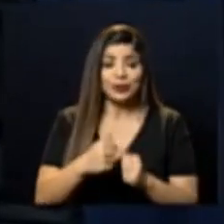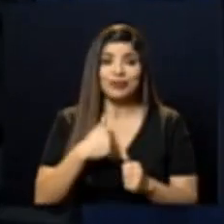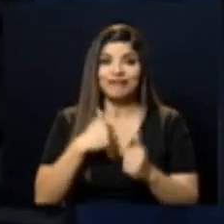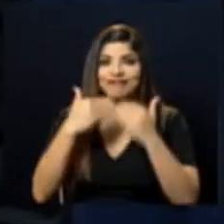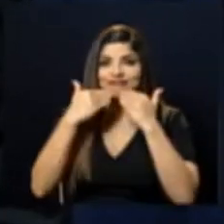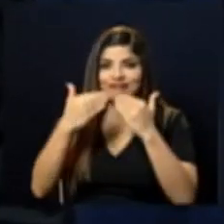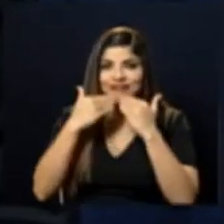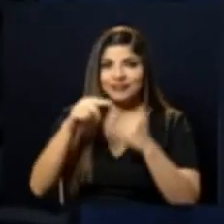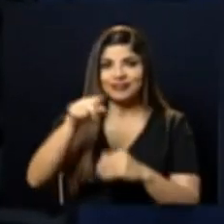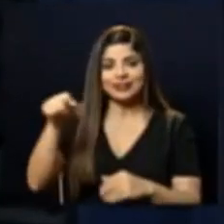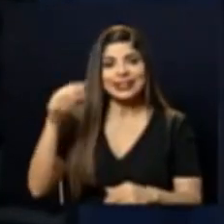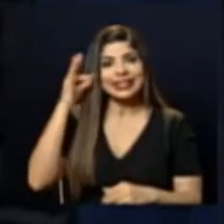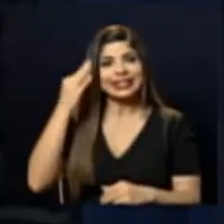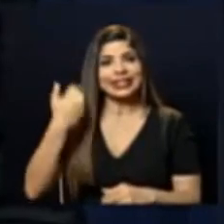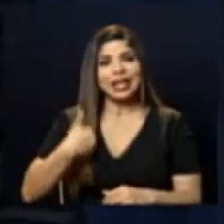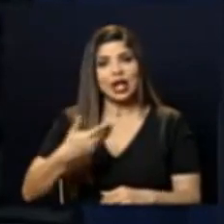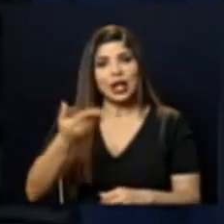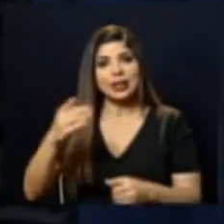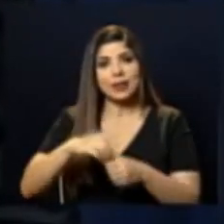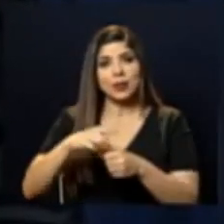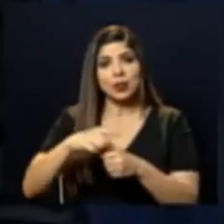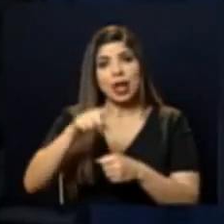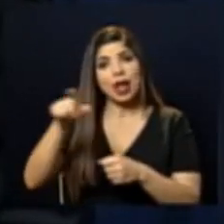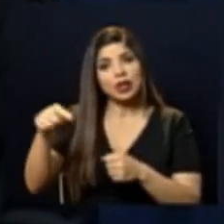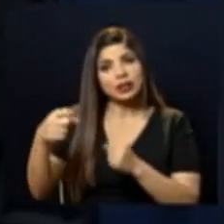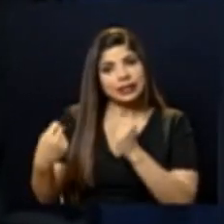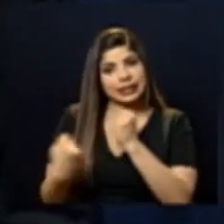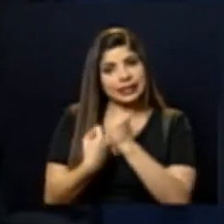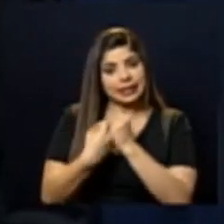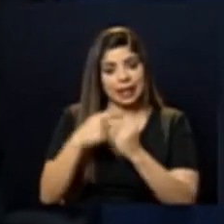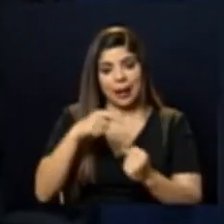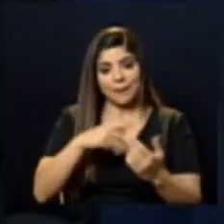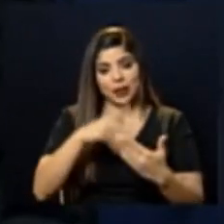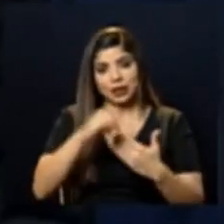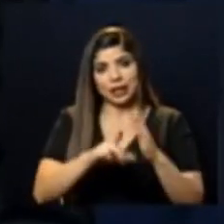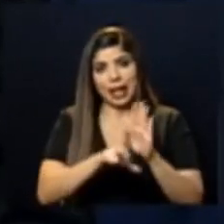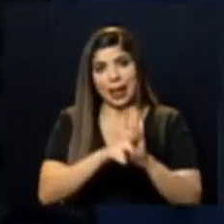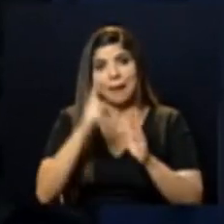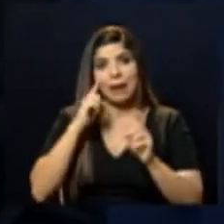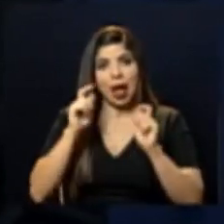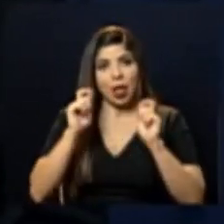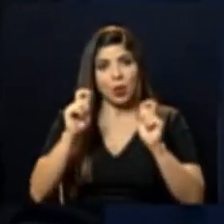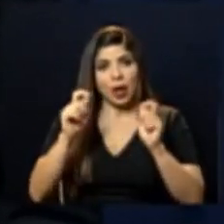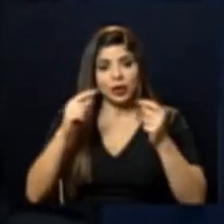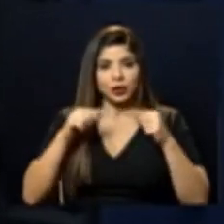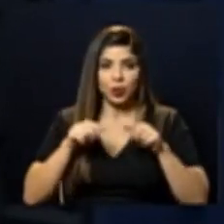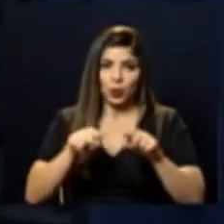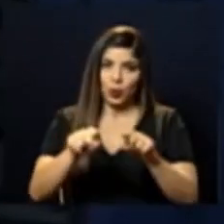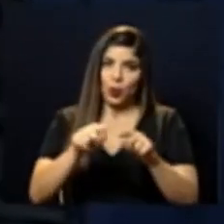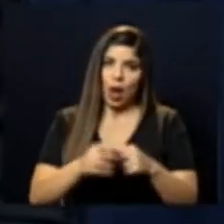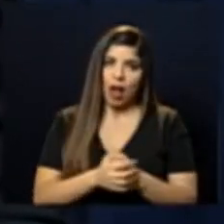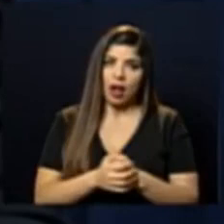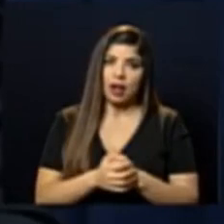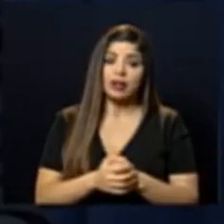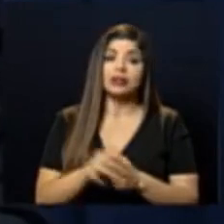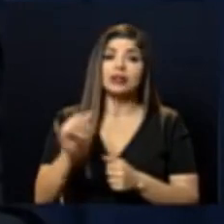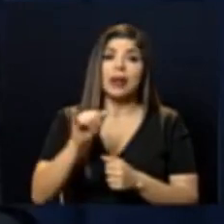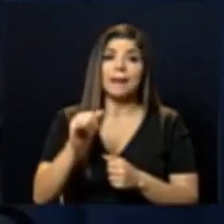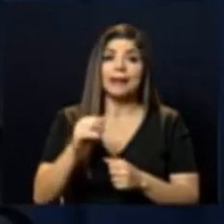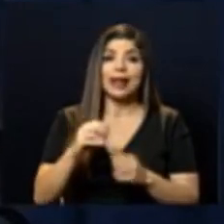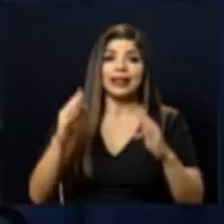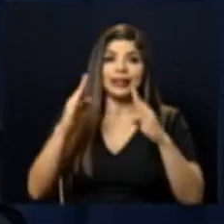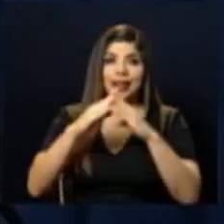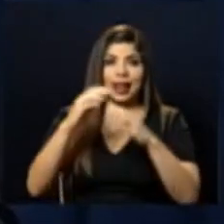Agradezco a las señoras y señores diputados su respaldo a los proyectos de ley sobre educación dual y sobre